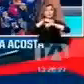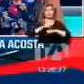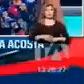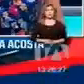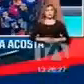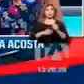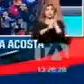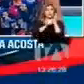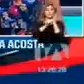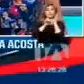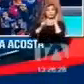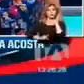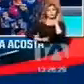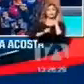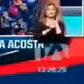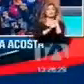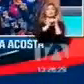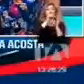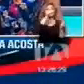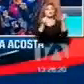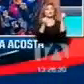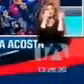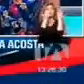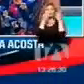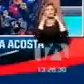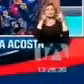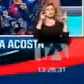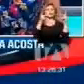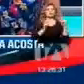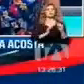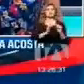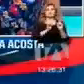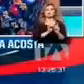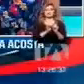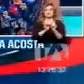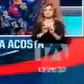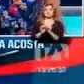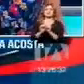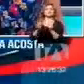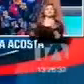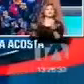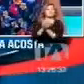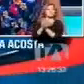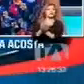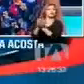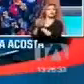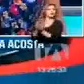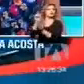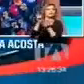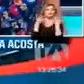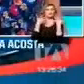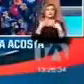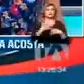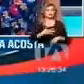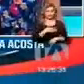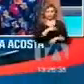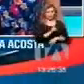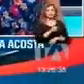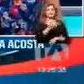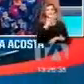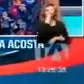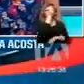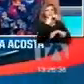La ministra de Salud y el ministro de Transporte y Obras Públicas recorrieron las instalaciones del puerto marítimo de Guayaquil. Hola María Gracia, ¿cómo estás? Buenas tardes.